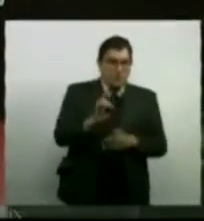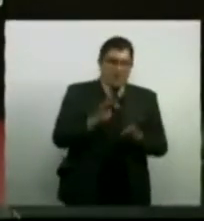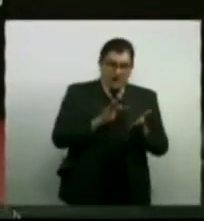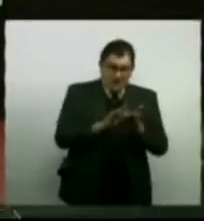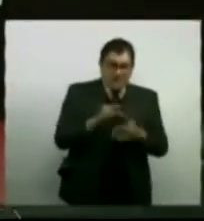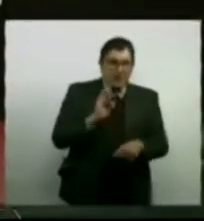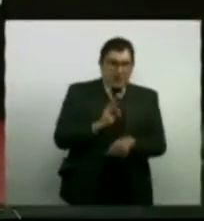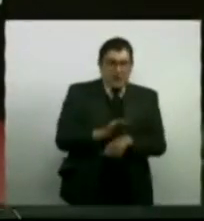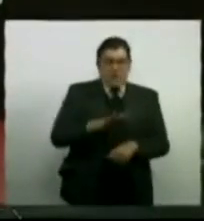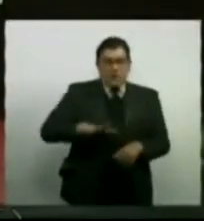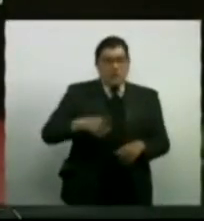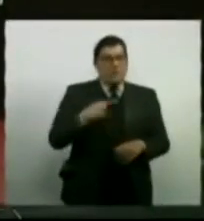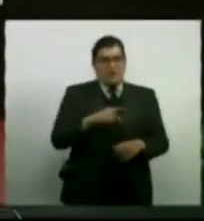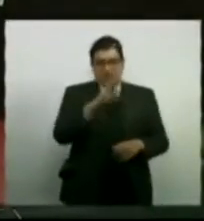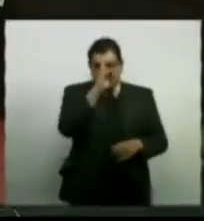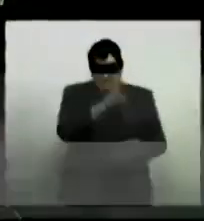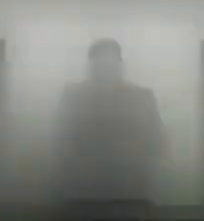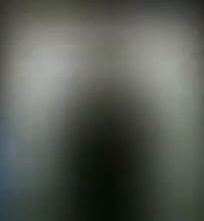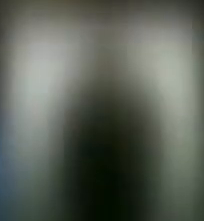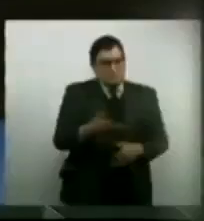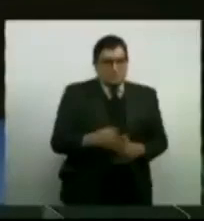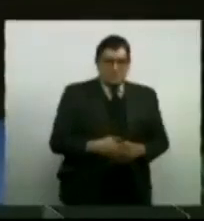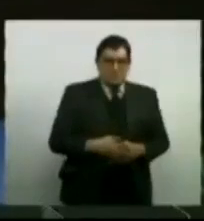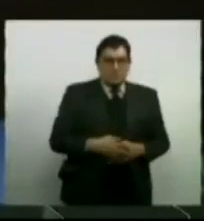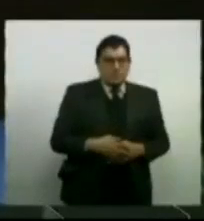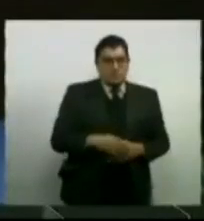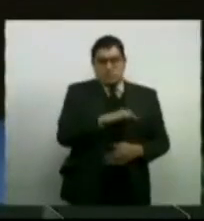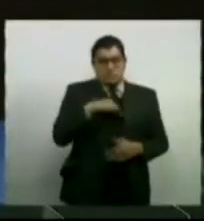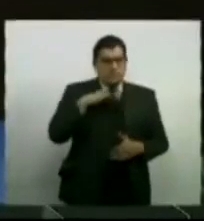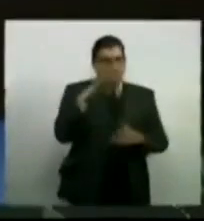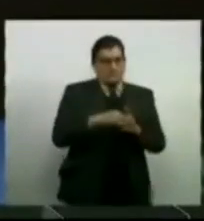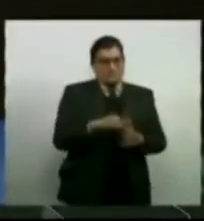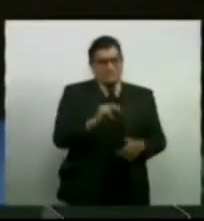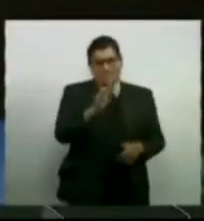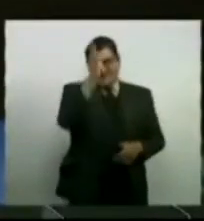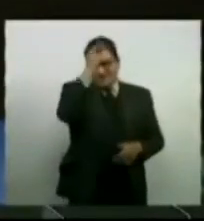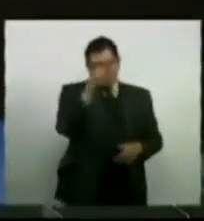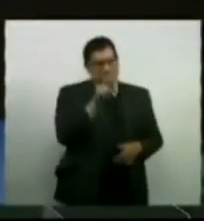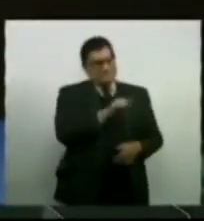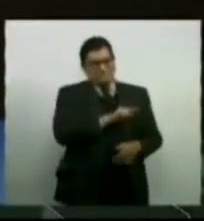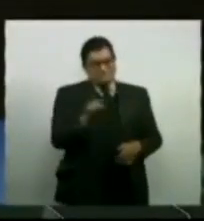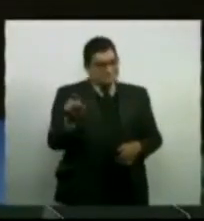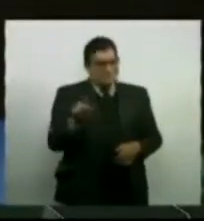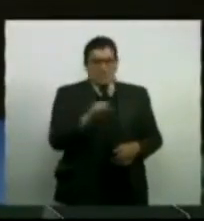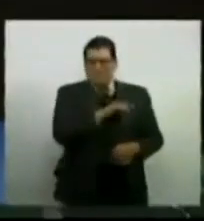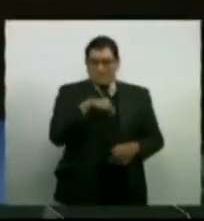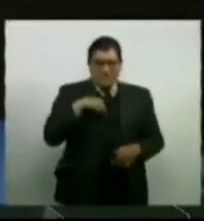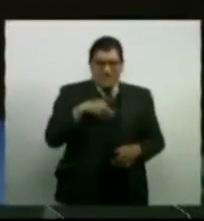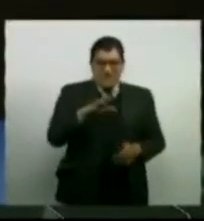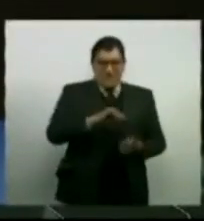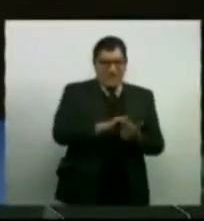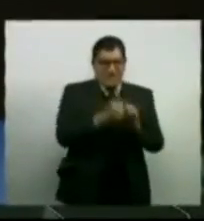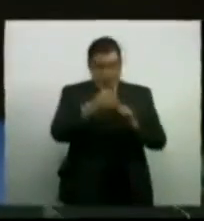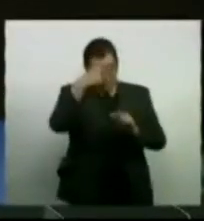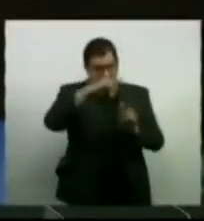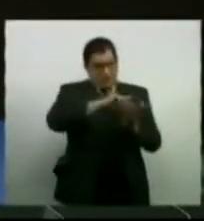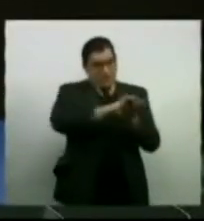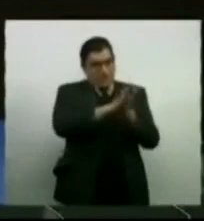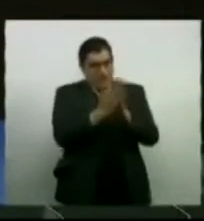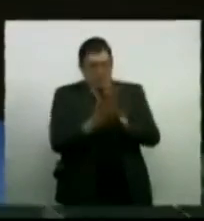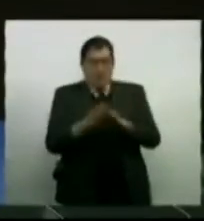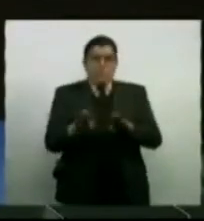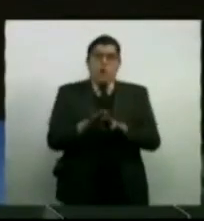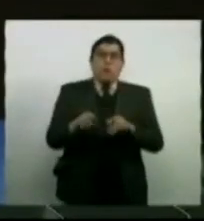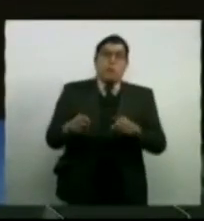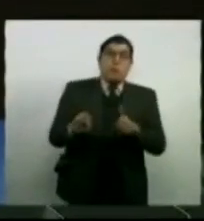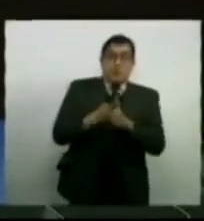la perniciosa práctica del prohibicionismo. Nuestro voto general será en contra. No estamos de acuerdo en convertir al país en uno